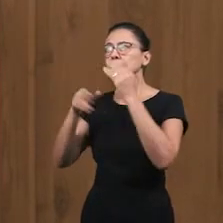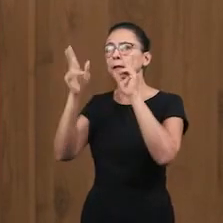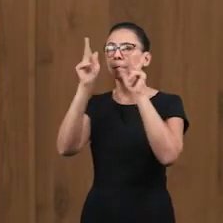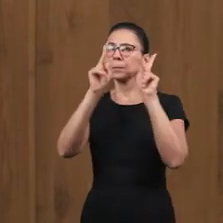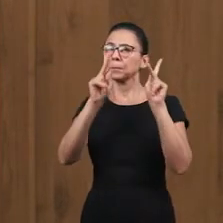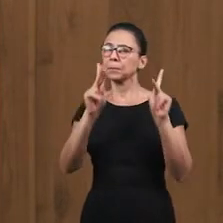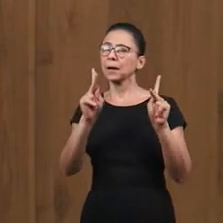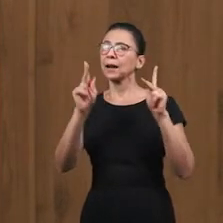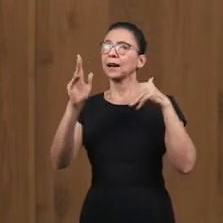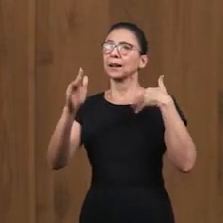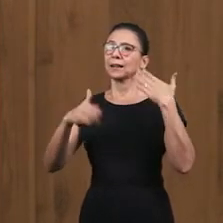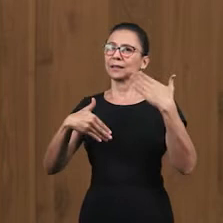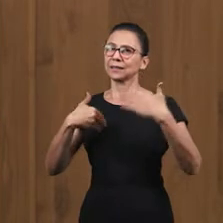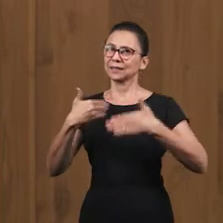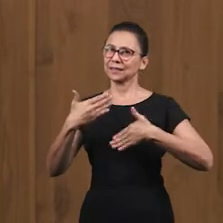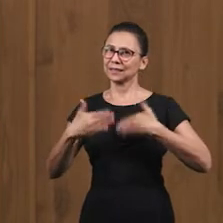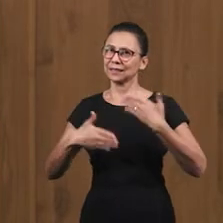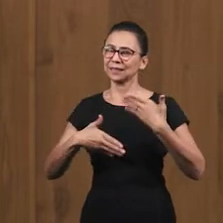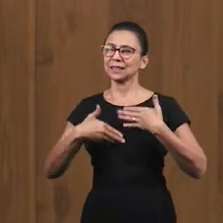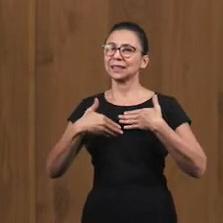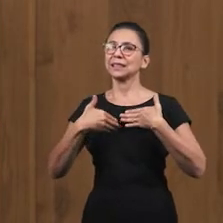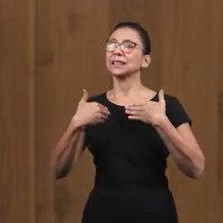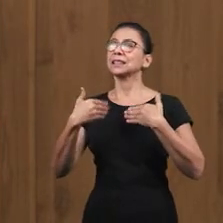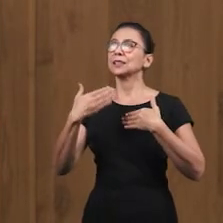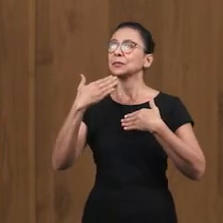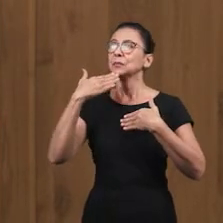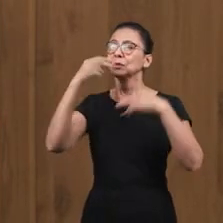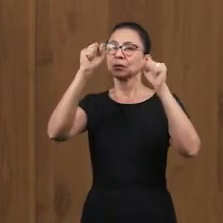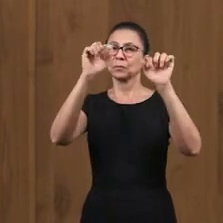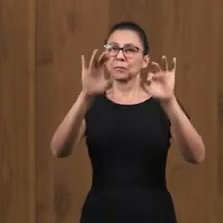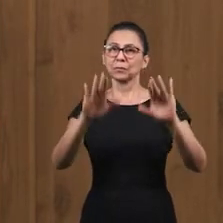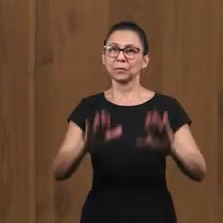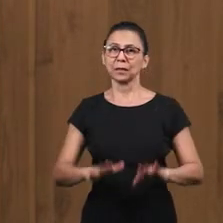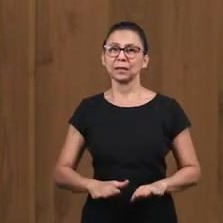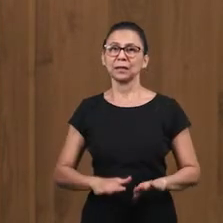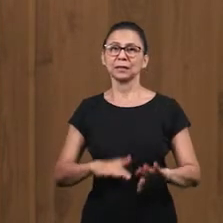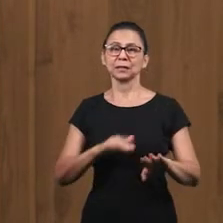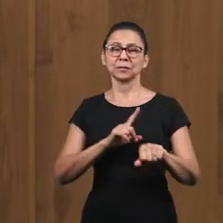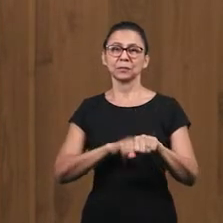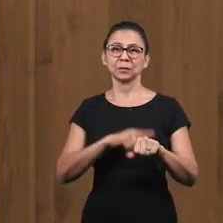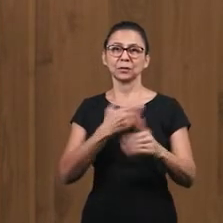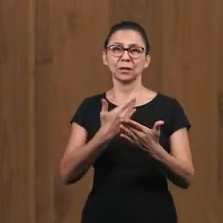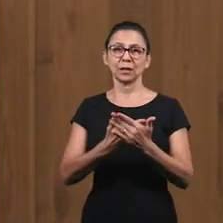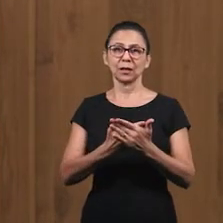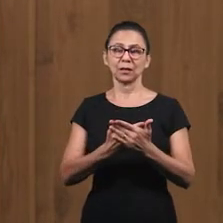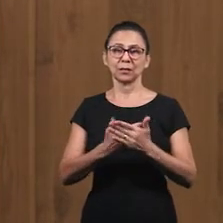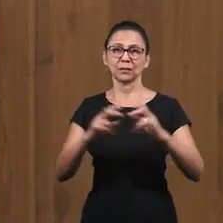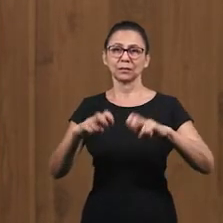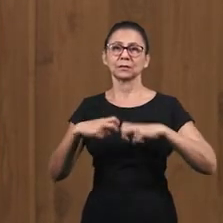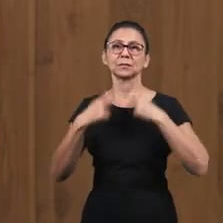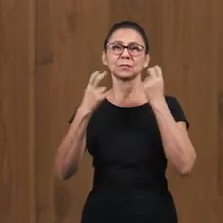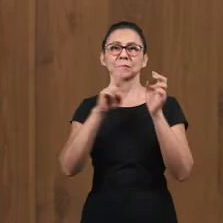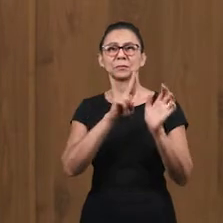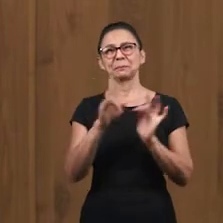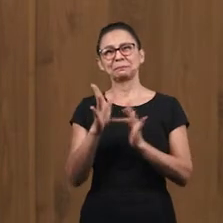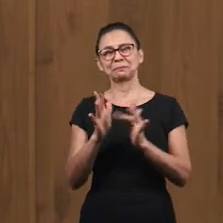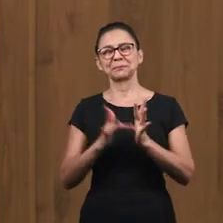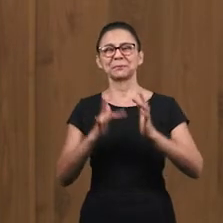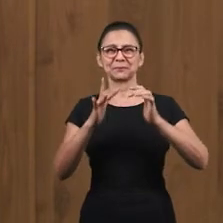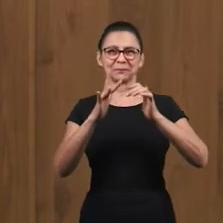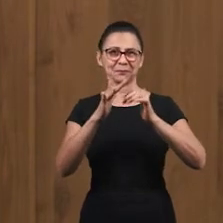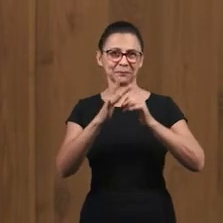dándonos la paz del Señor, tu alegría, y nos bendigas con esta clase. Clamamos así en nombre de